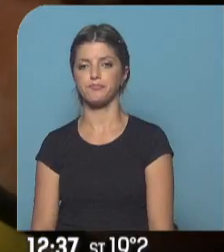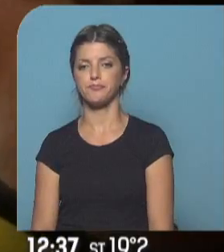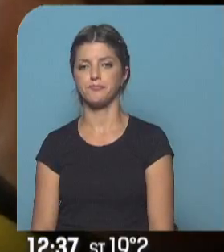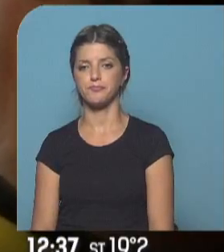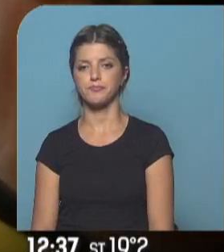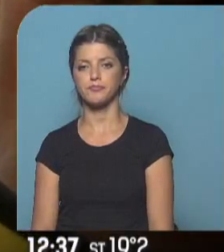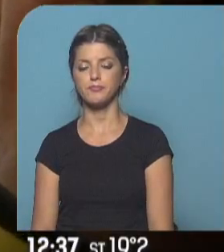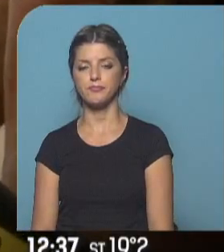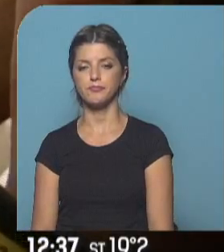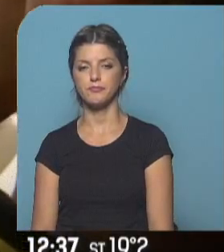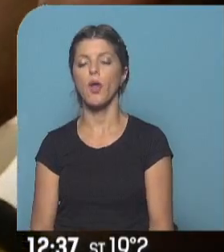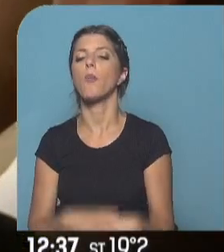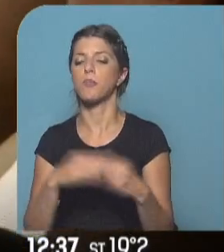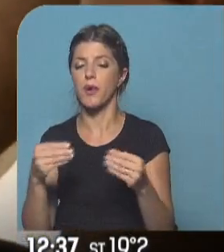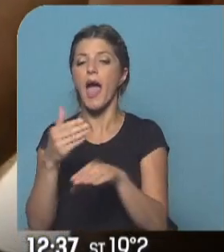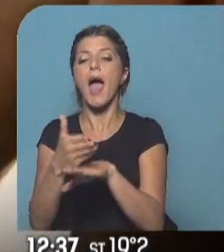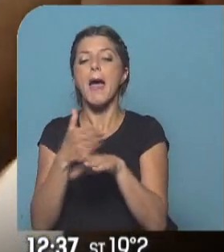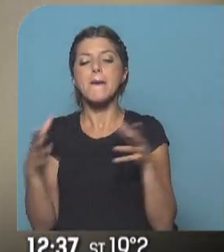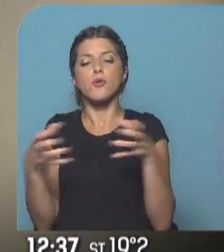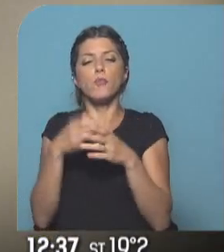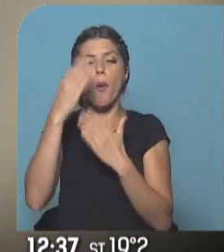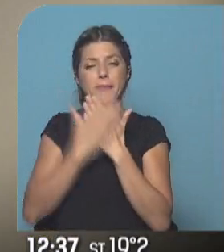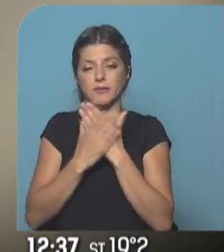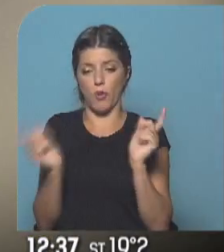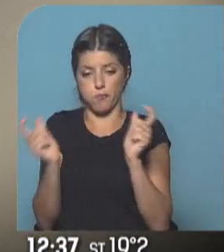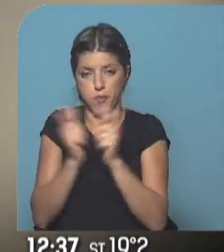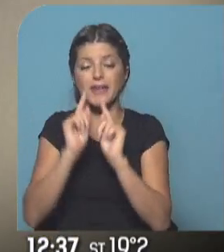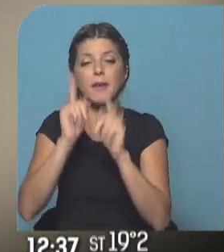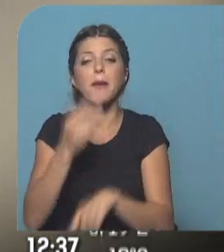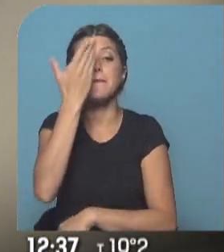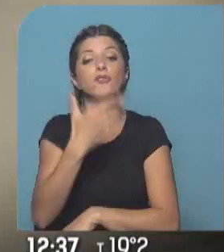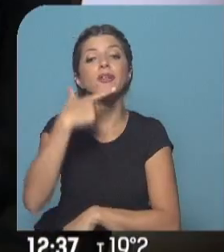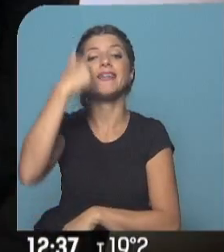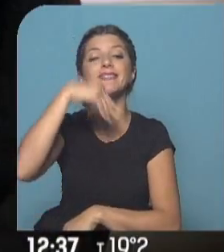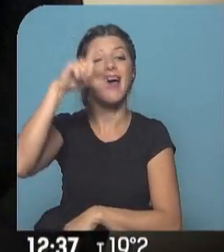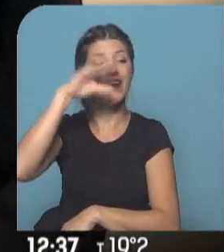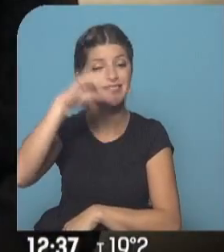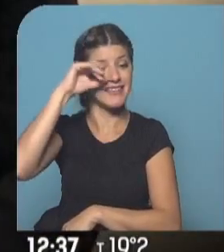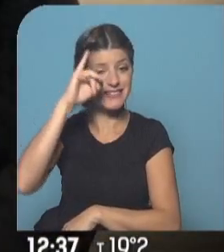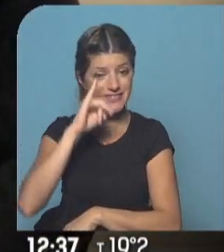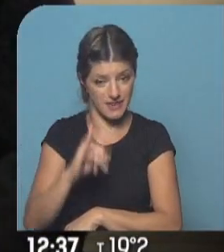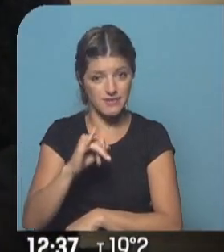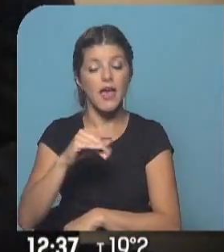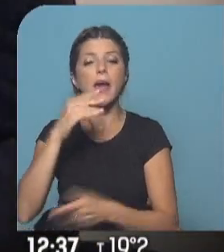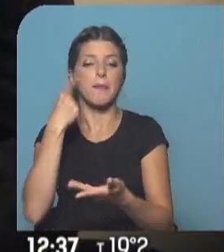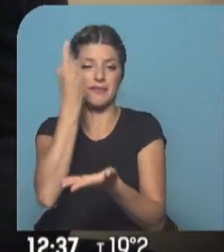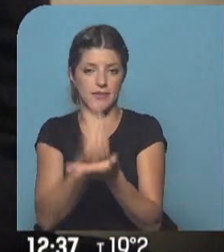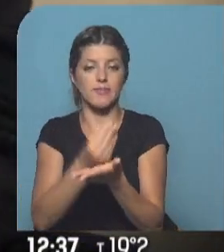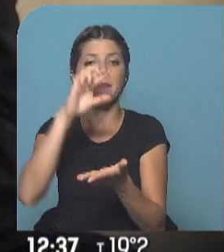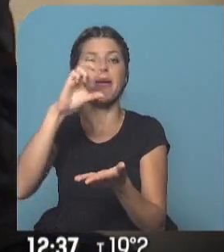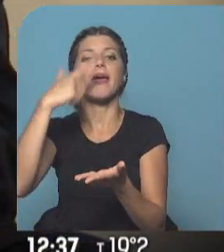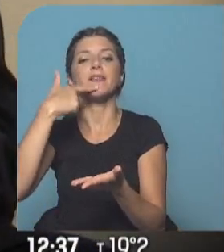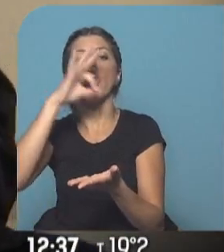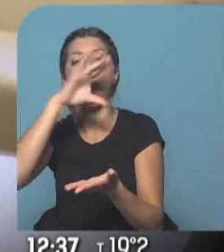Lo hizo tras una reunión de sus ministros y con el respaldo de Pedro Sánchez, el dirigente del PSOE, con quien el jefe de